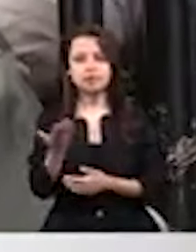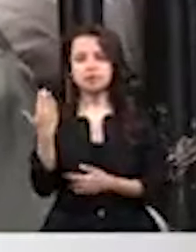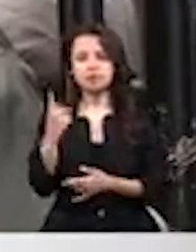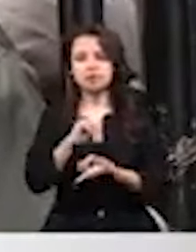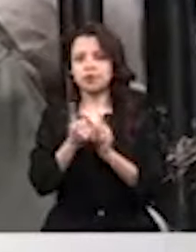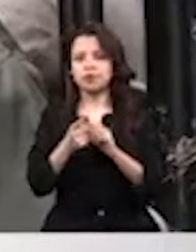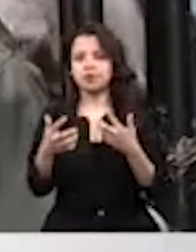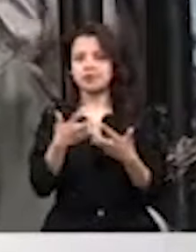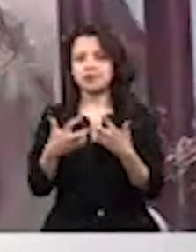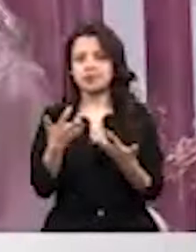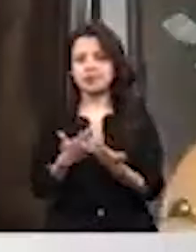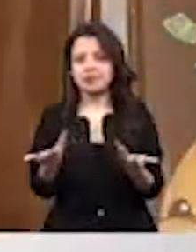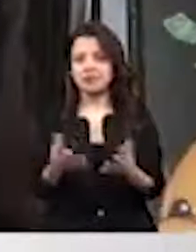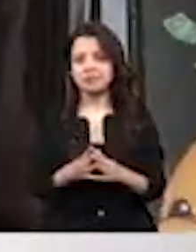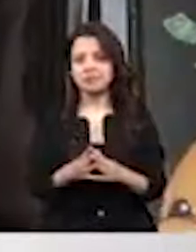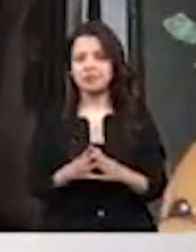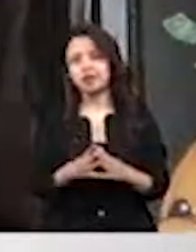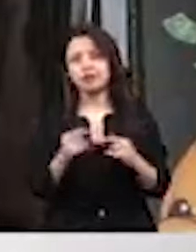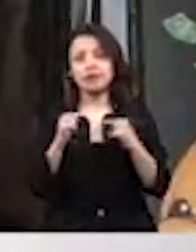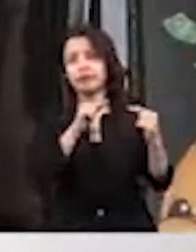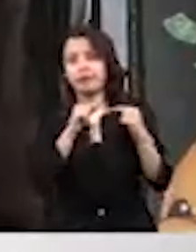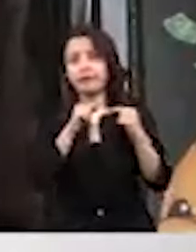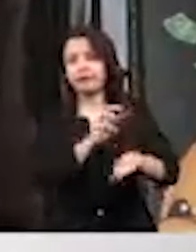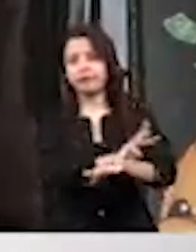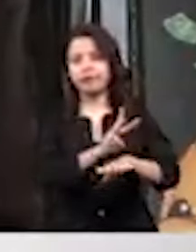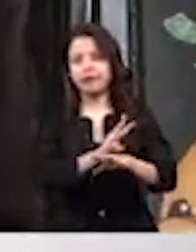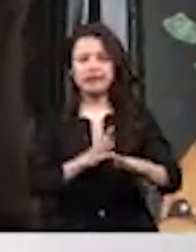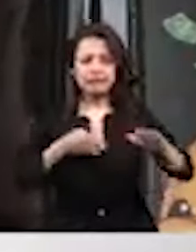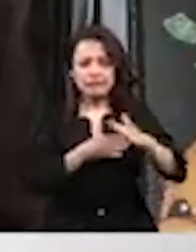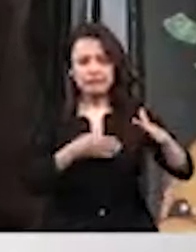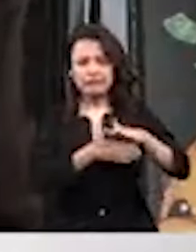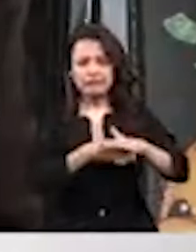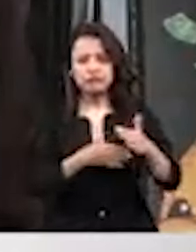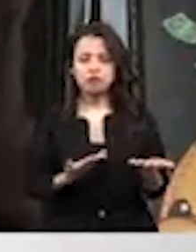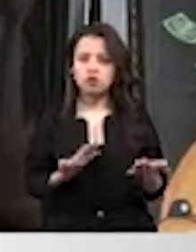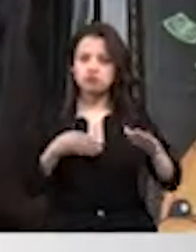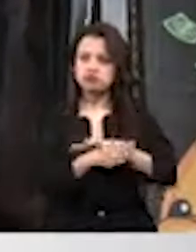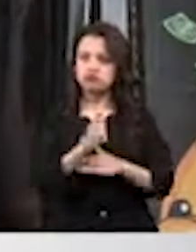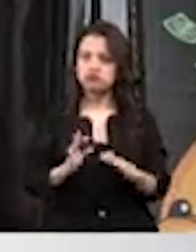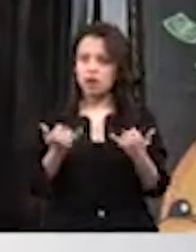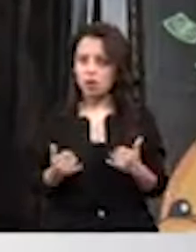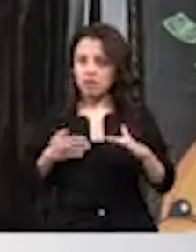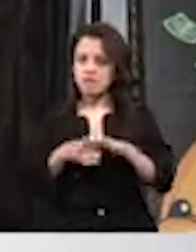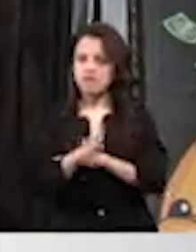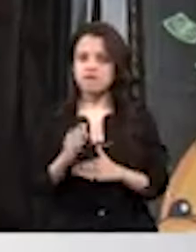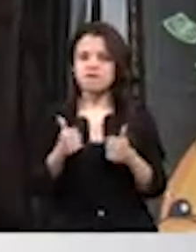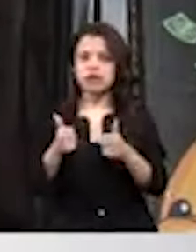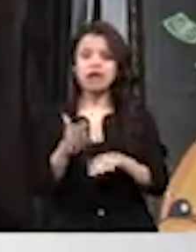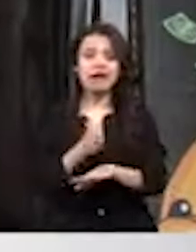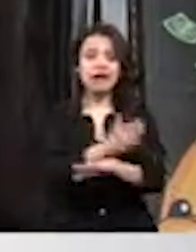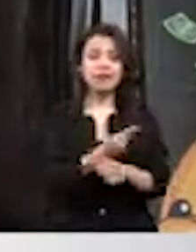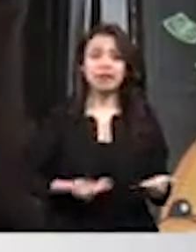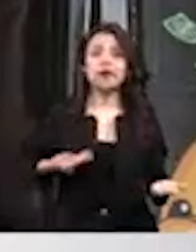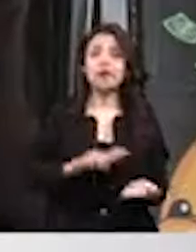y ya no hay que, digamos, pelear con la página web. Anteriormente prácticamente pues, si uno quería una cita tenía que